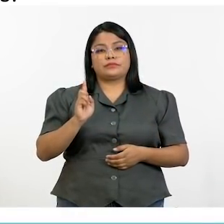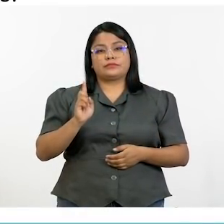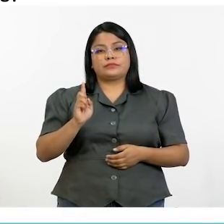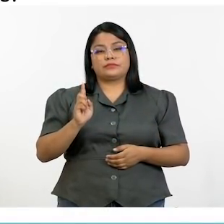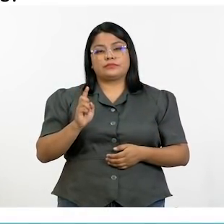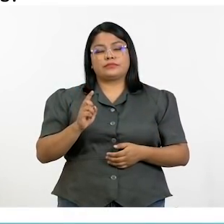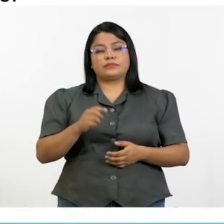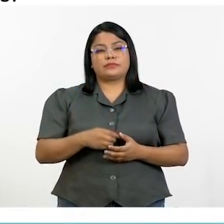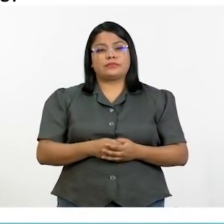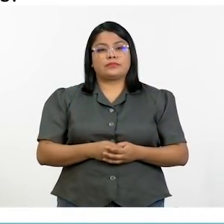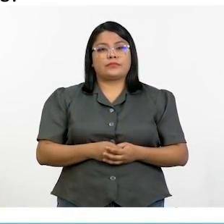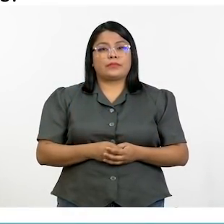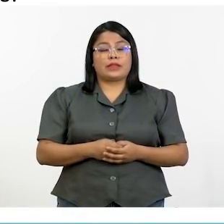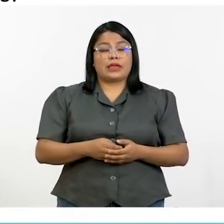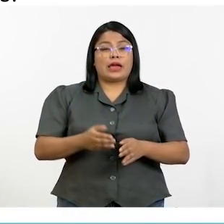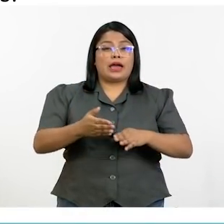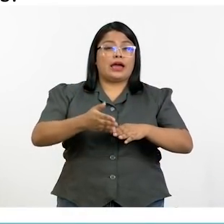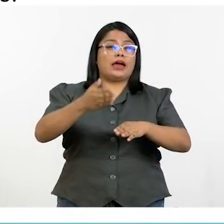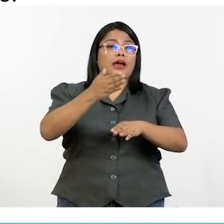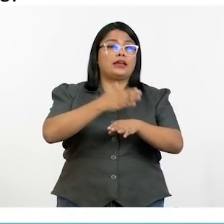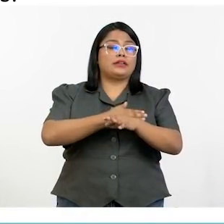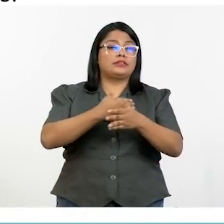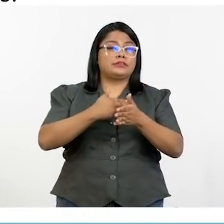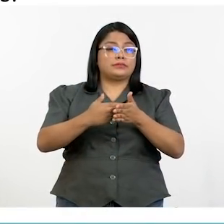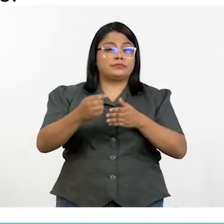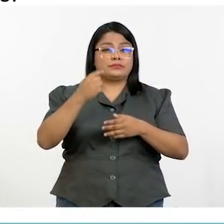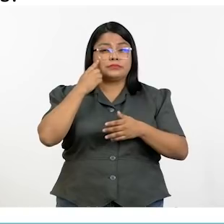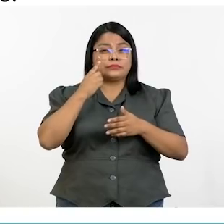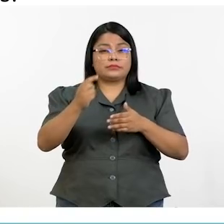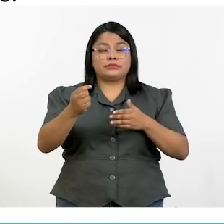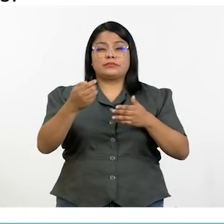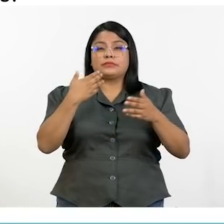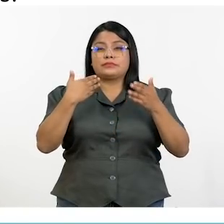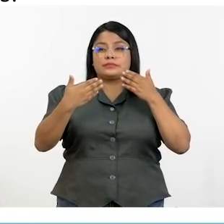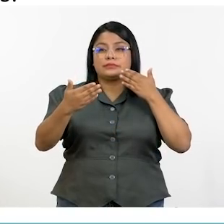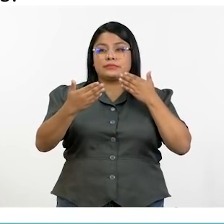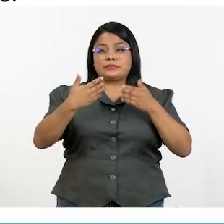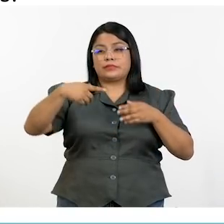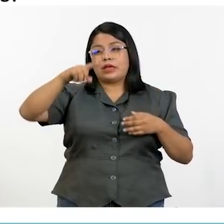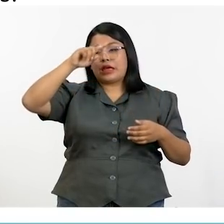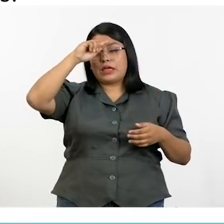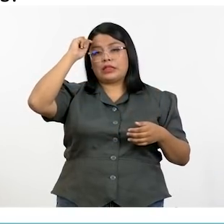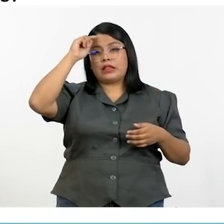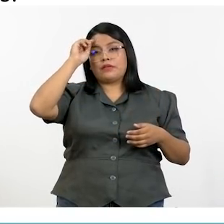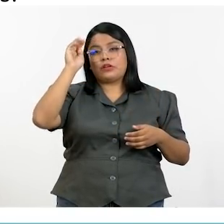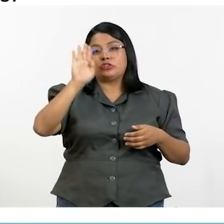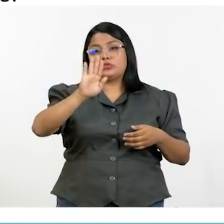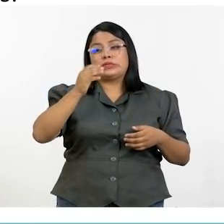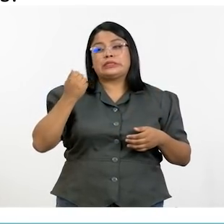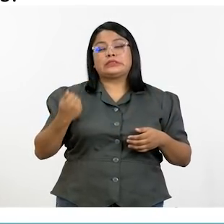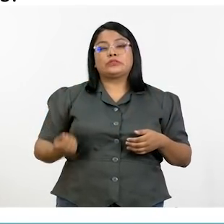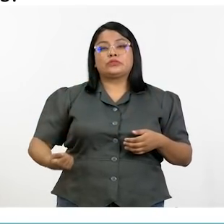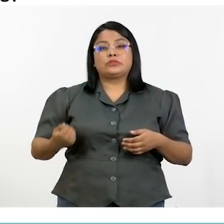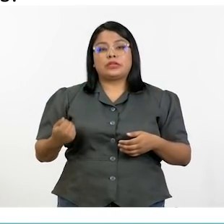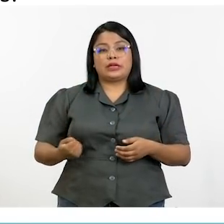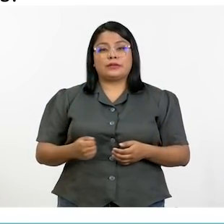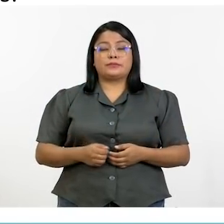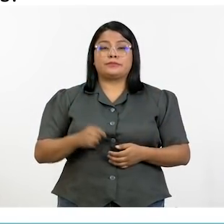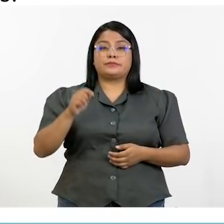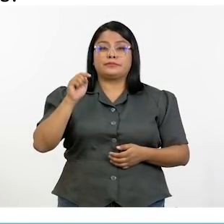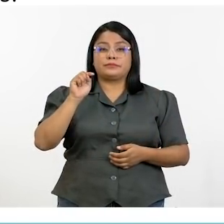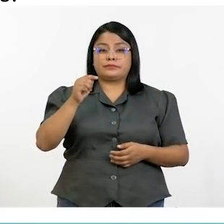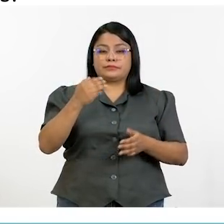1. Antes de empezar. En esta sección se dan orientaciones para que trabaje con sus estudiantes